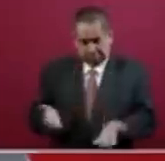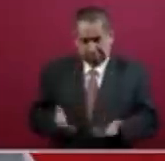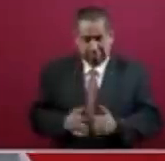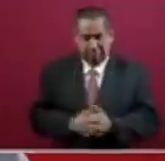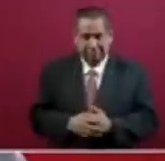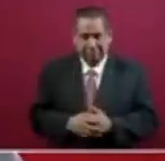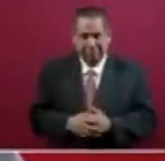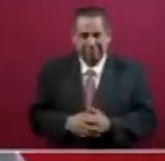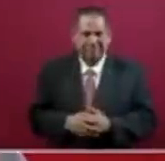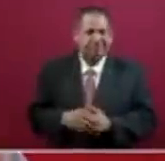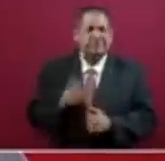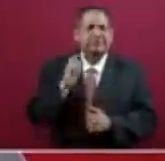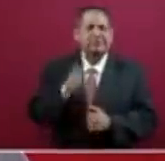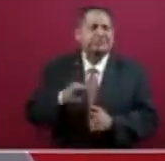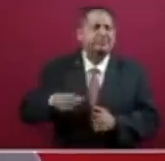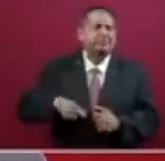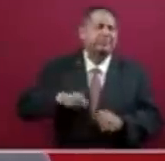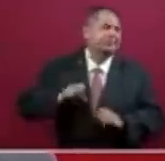Lo dejaron